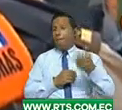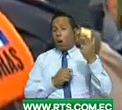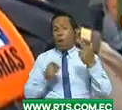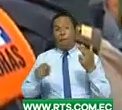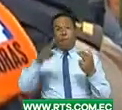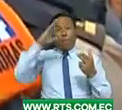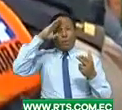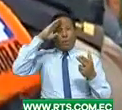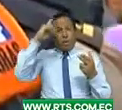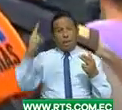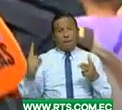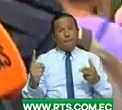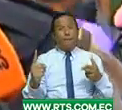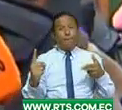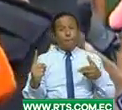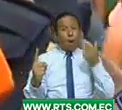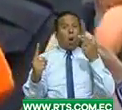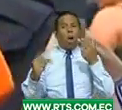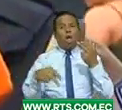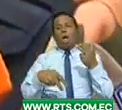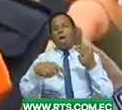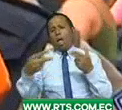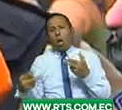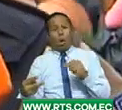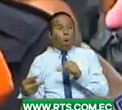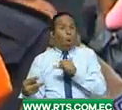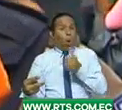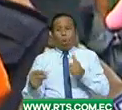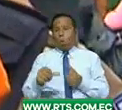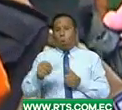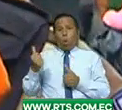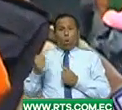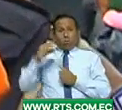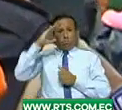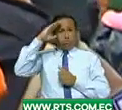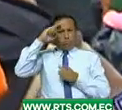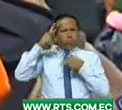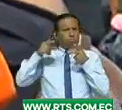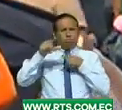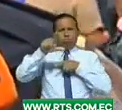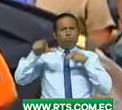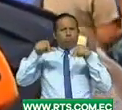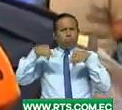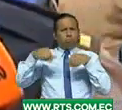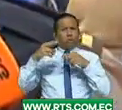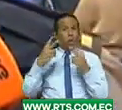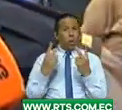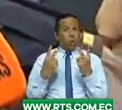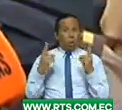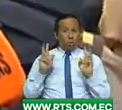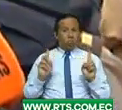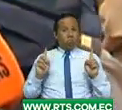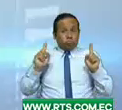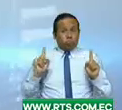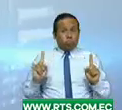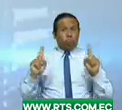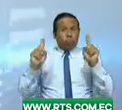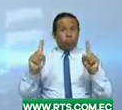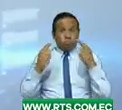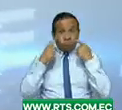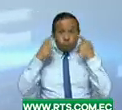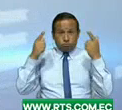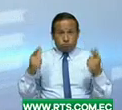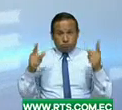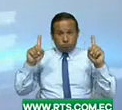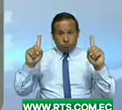policial, servidores policiales que se encontraban en el mismo piso, porque había dos detenidos y dos custodios,